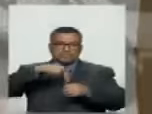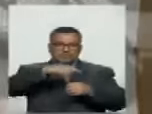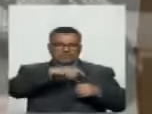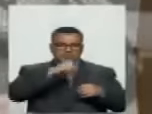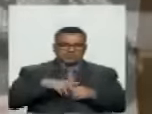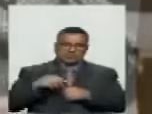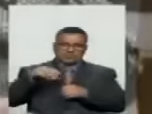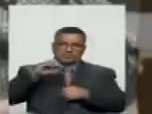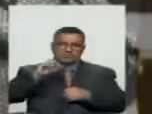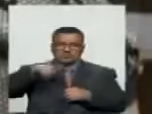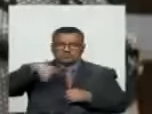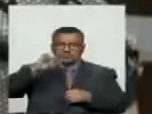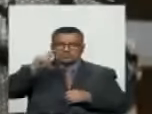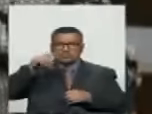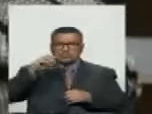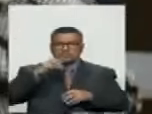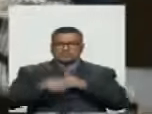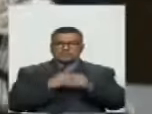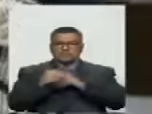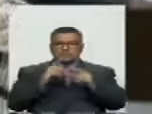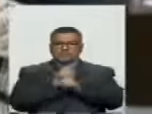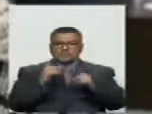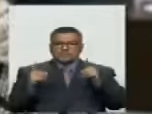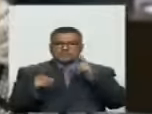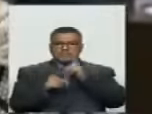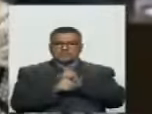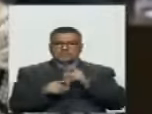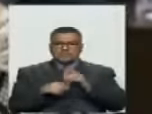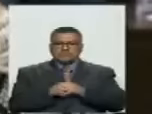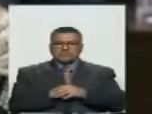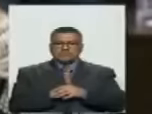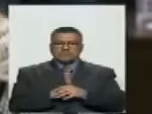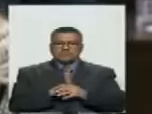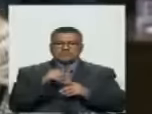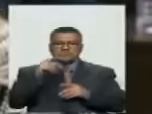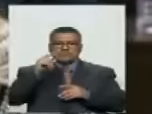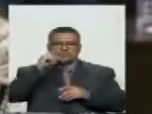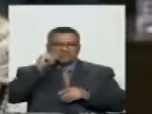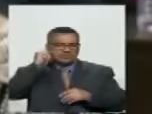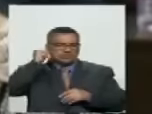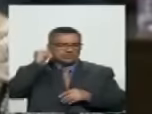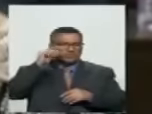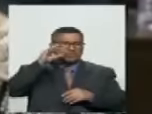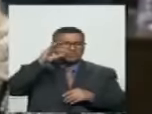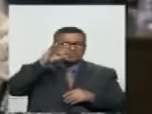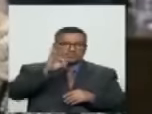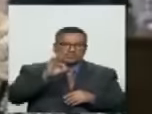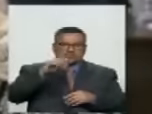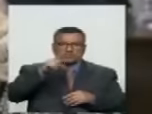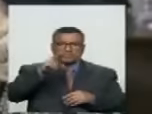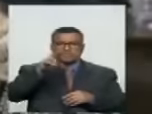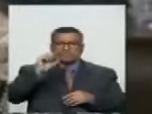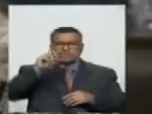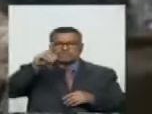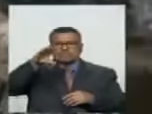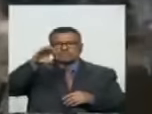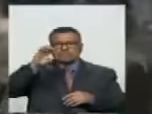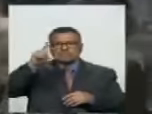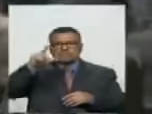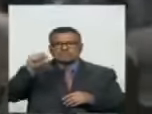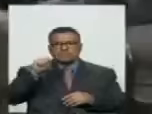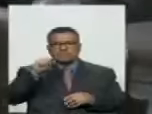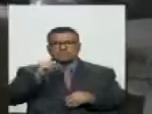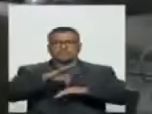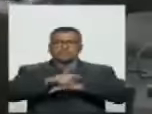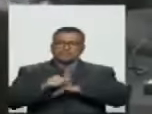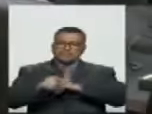capital. Y está siendo sustituido por unos señores feudales que se arrogan la